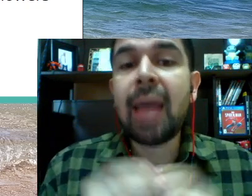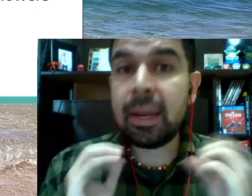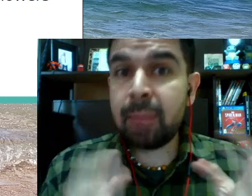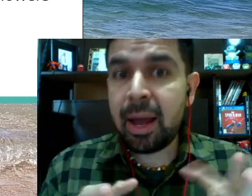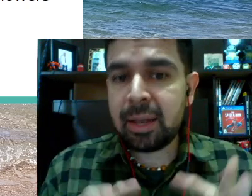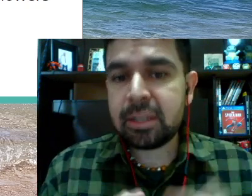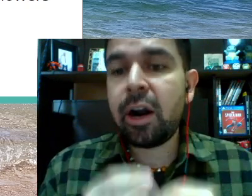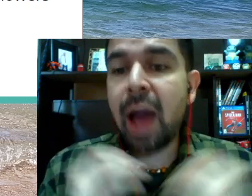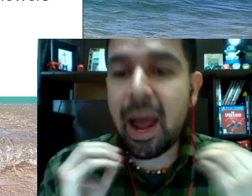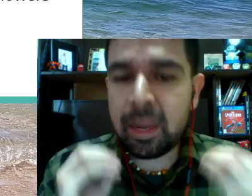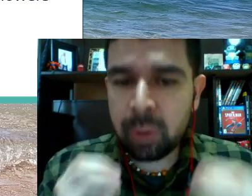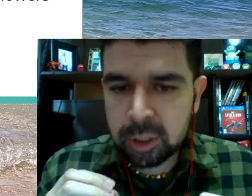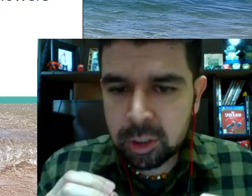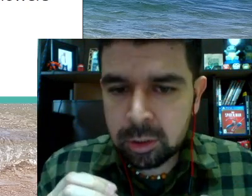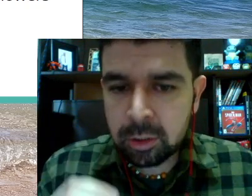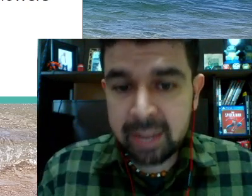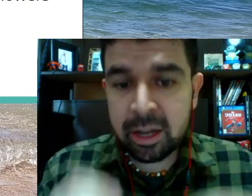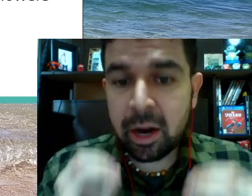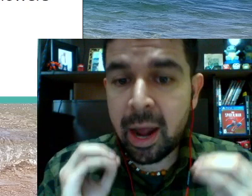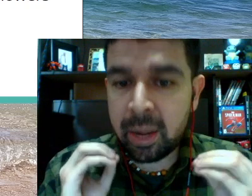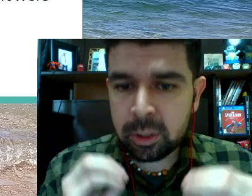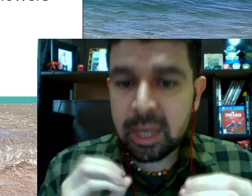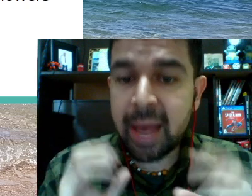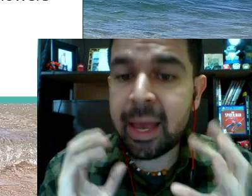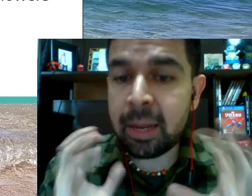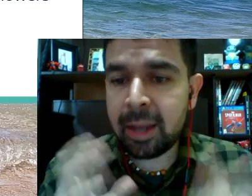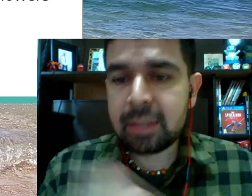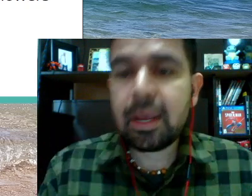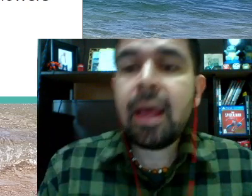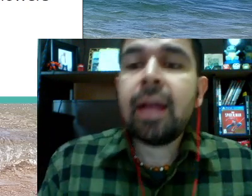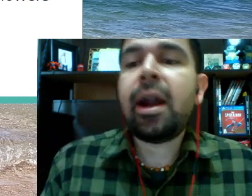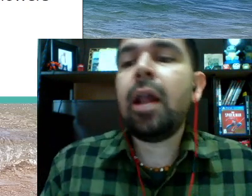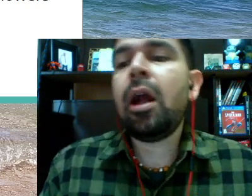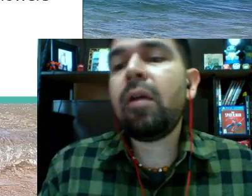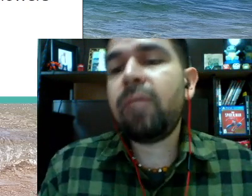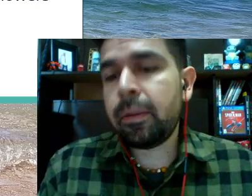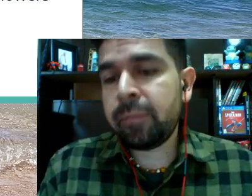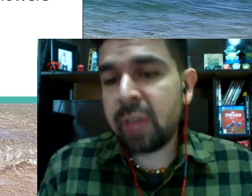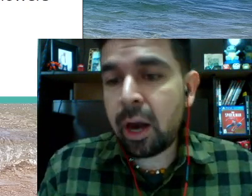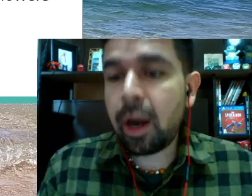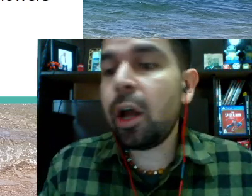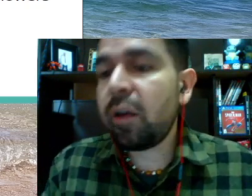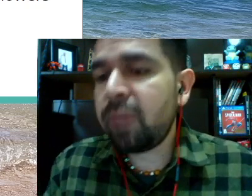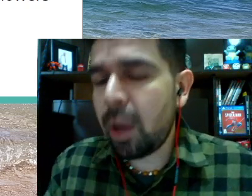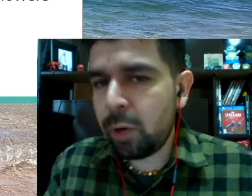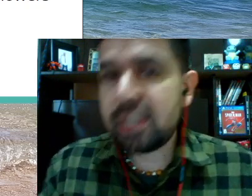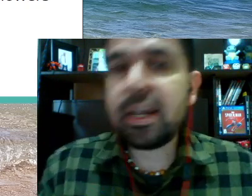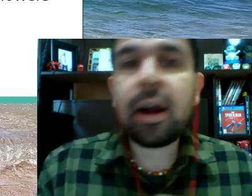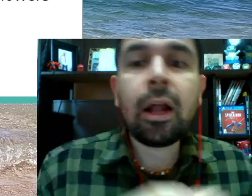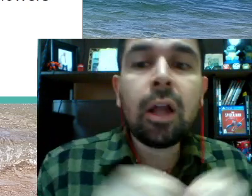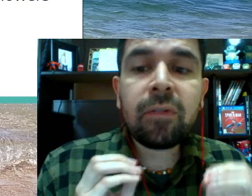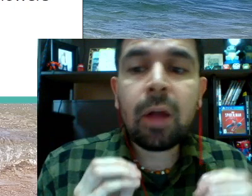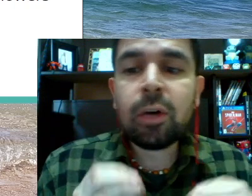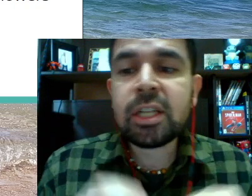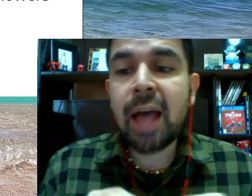animales dar ánimos porque traerá ánimos hay animales graduados de harvard flowers de la